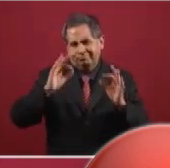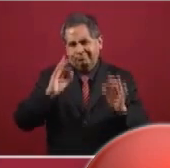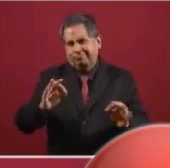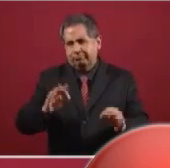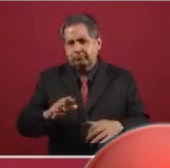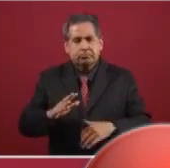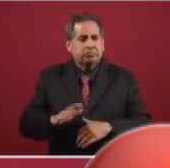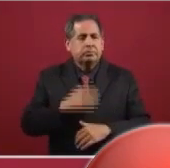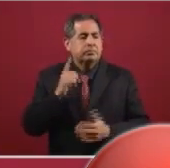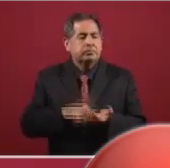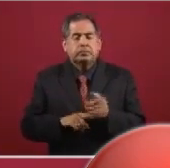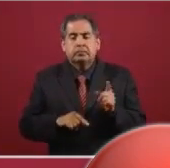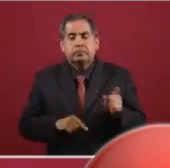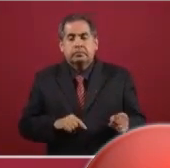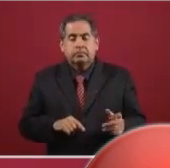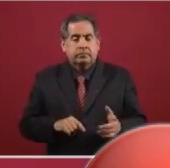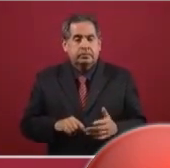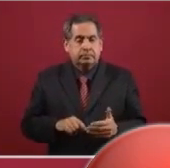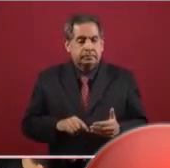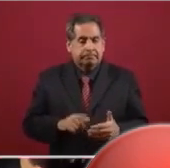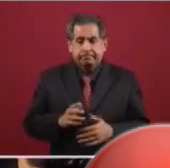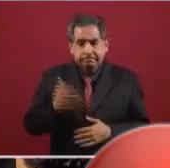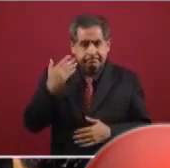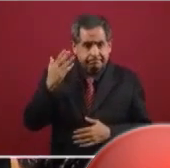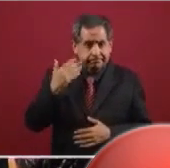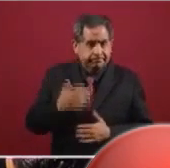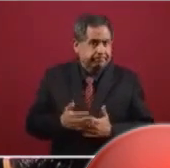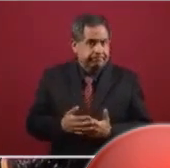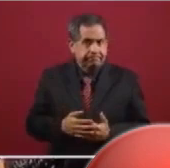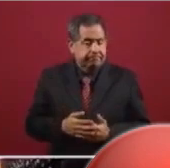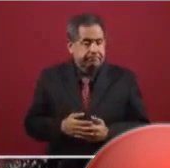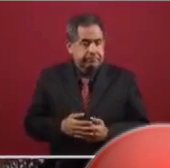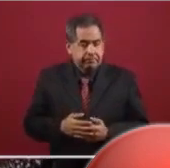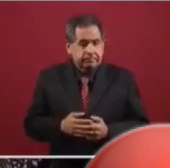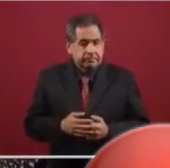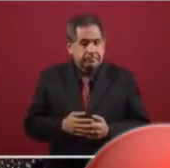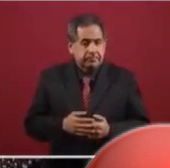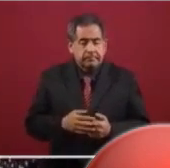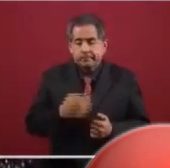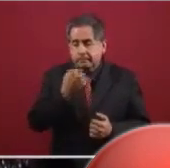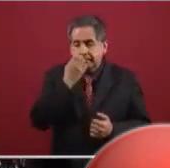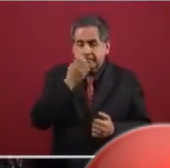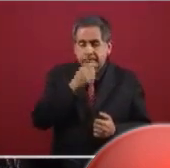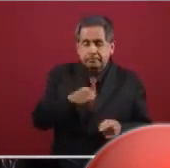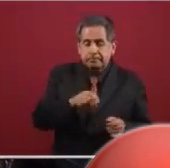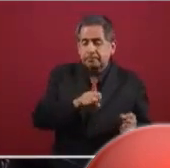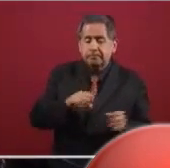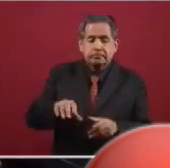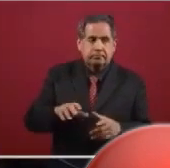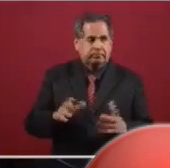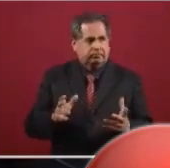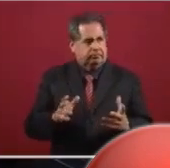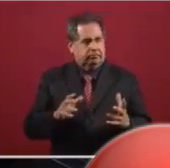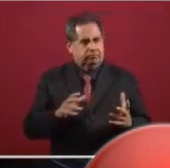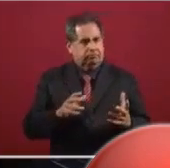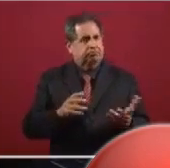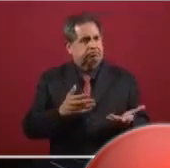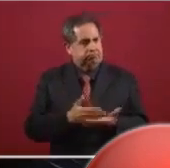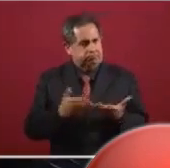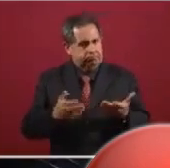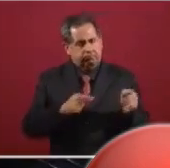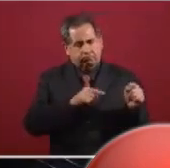porque se abandonaron los centros educativos,